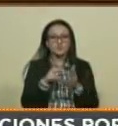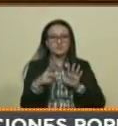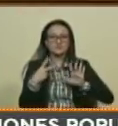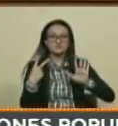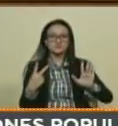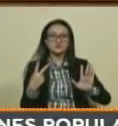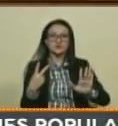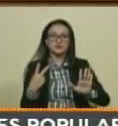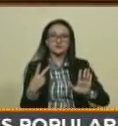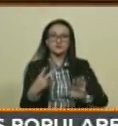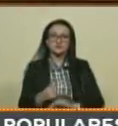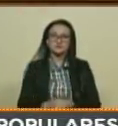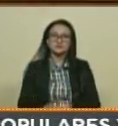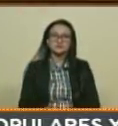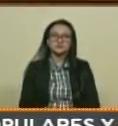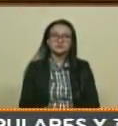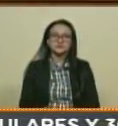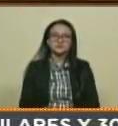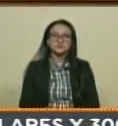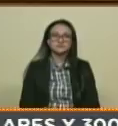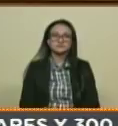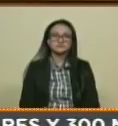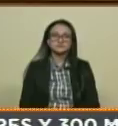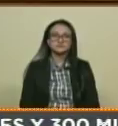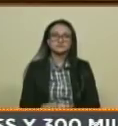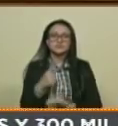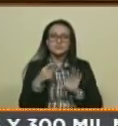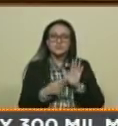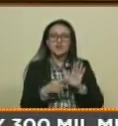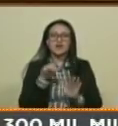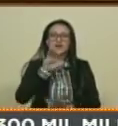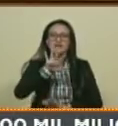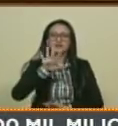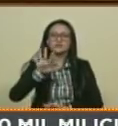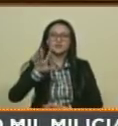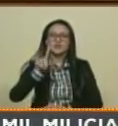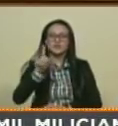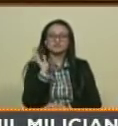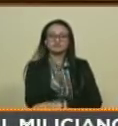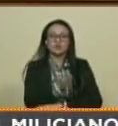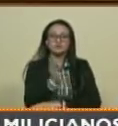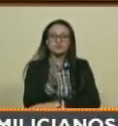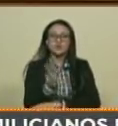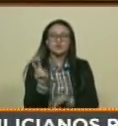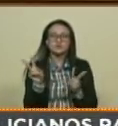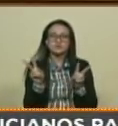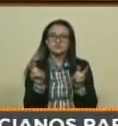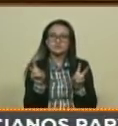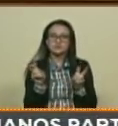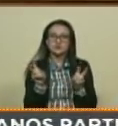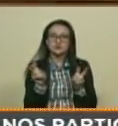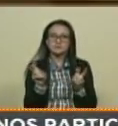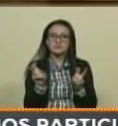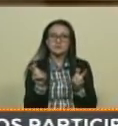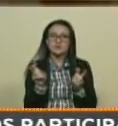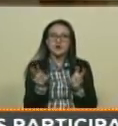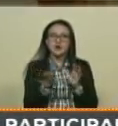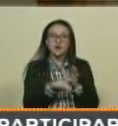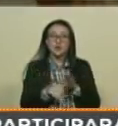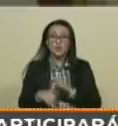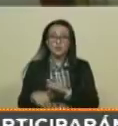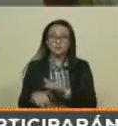2017, se presentaron 551 acusaciones por casos de